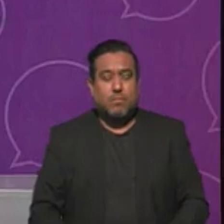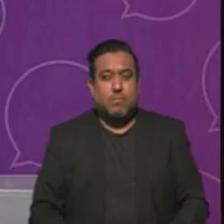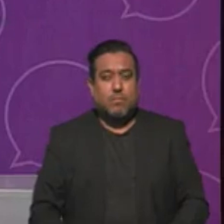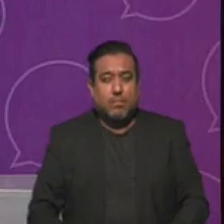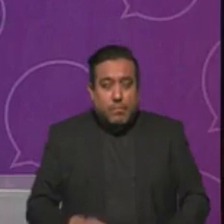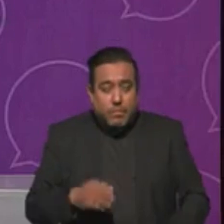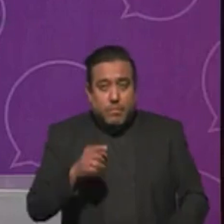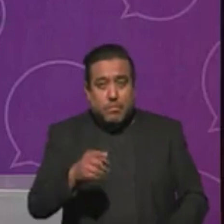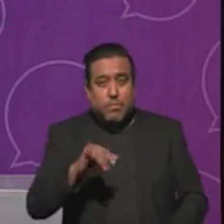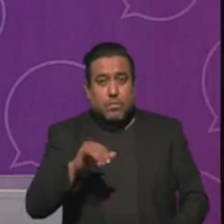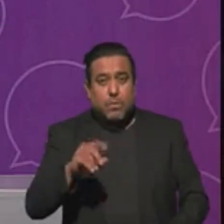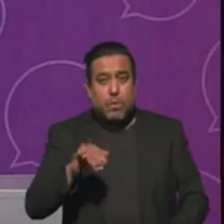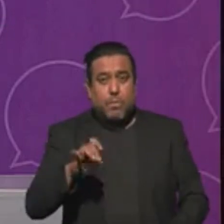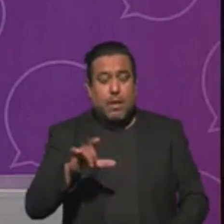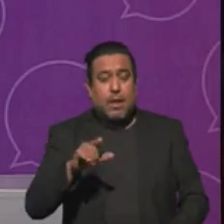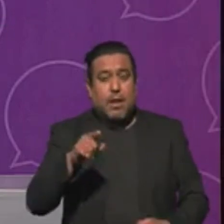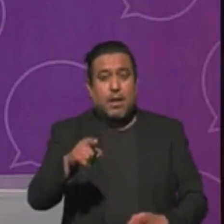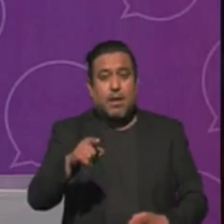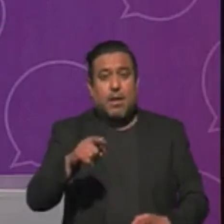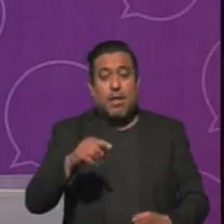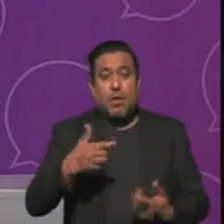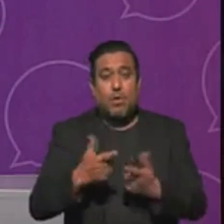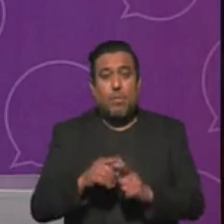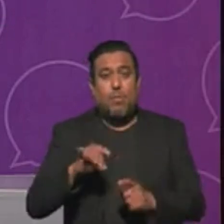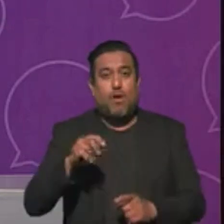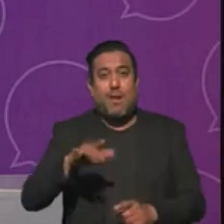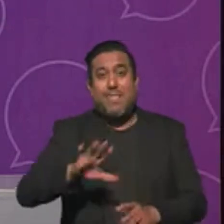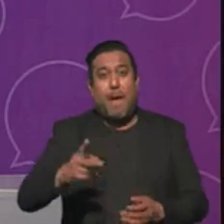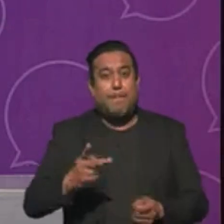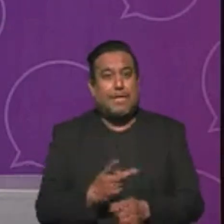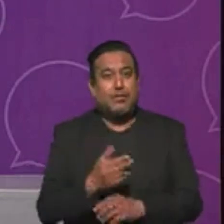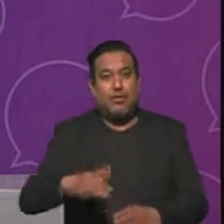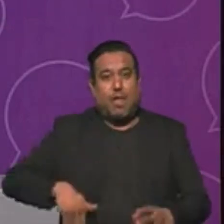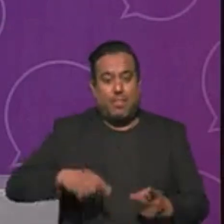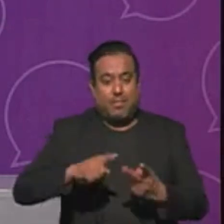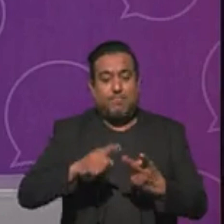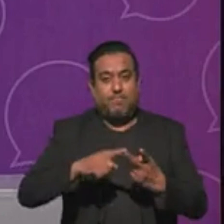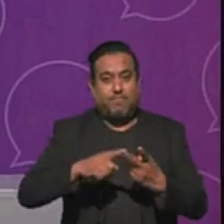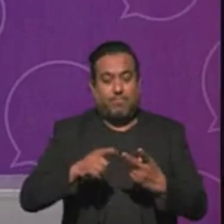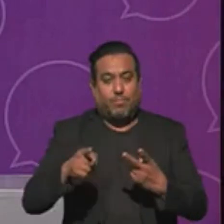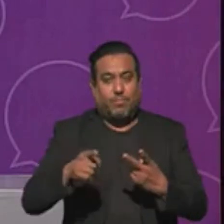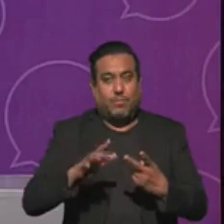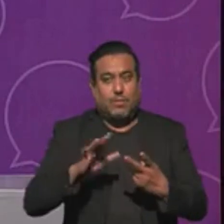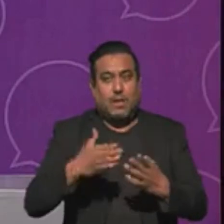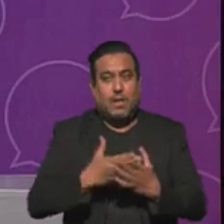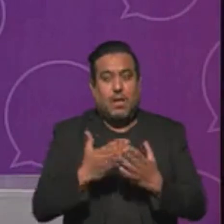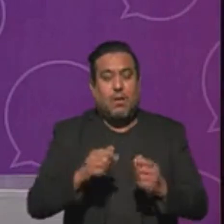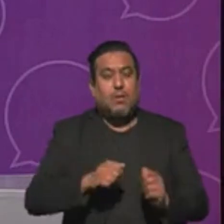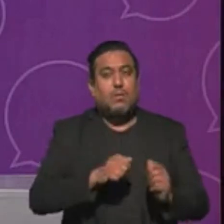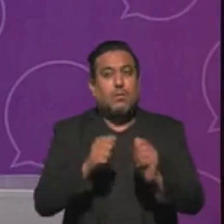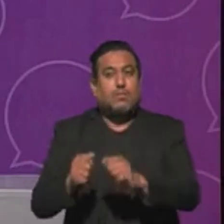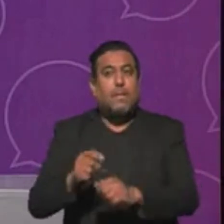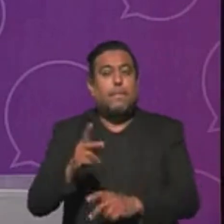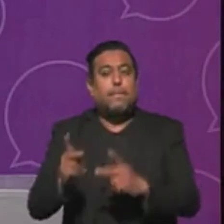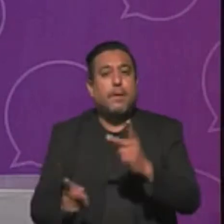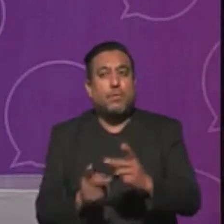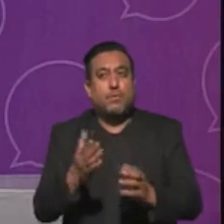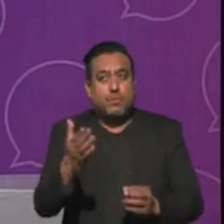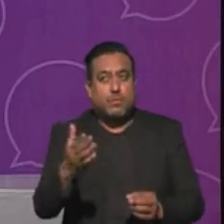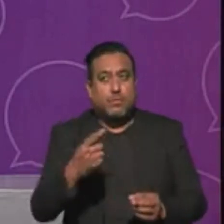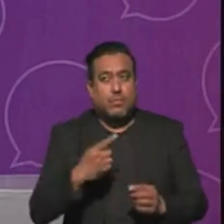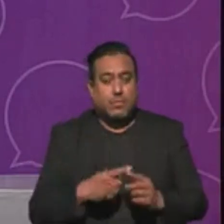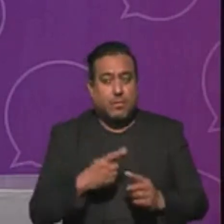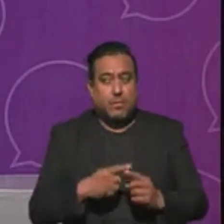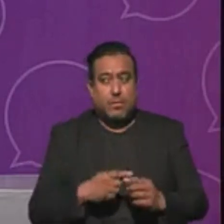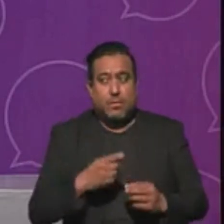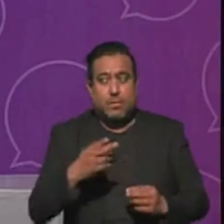Sánchez no puede hacer uso de su réplica puesto que ya la hizo en este segundo segmento vamos entonces a continuar con la pregunta esta segunda